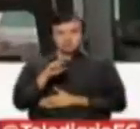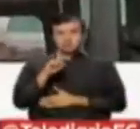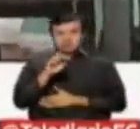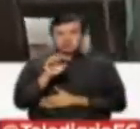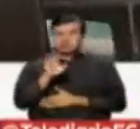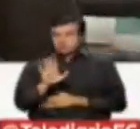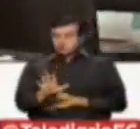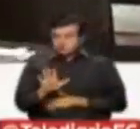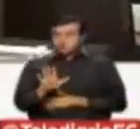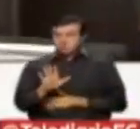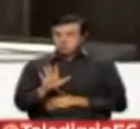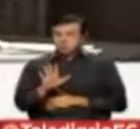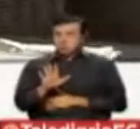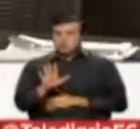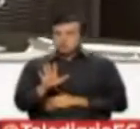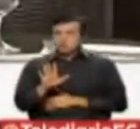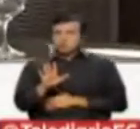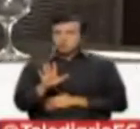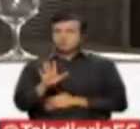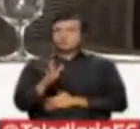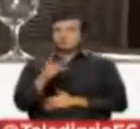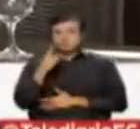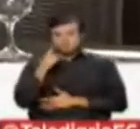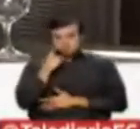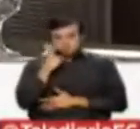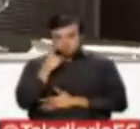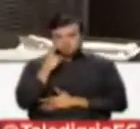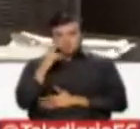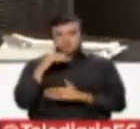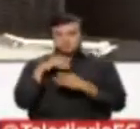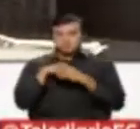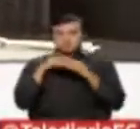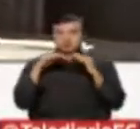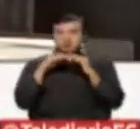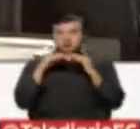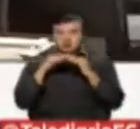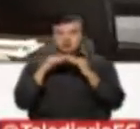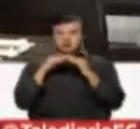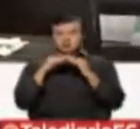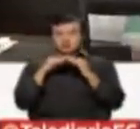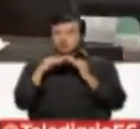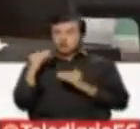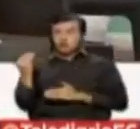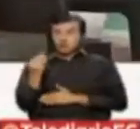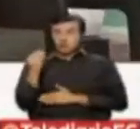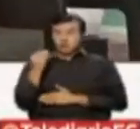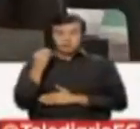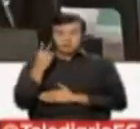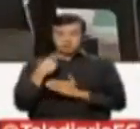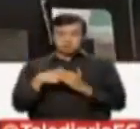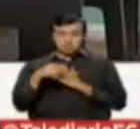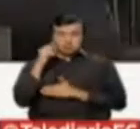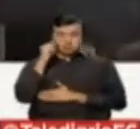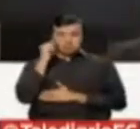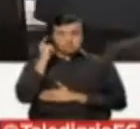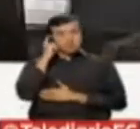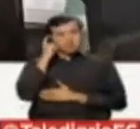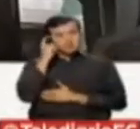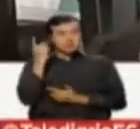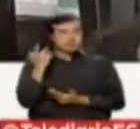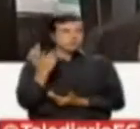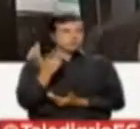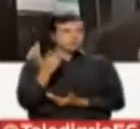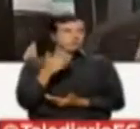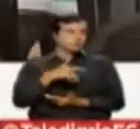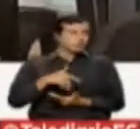veces un padre que tiene en su hogar a un chico con síndrome de dawn tiene muchas preguntas muchas